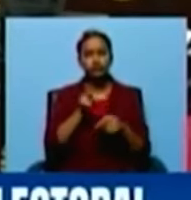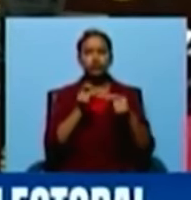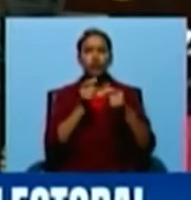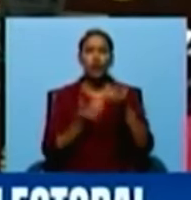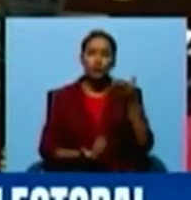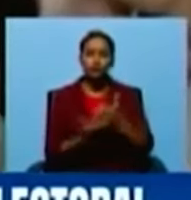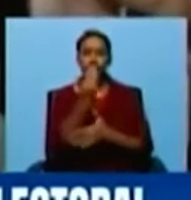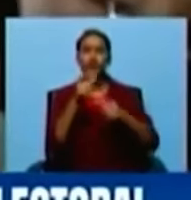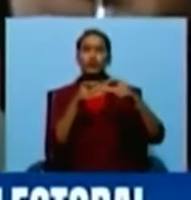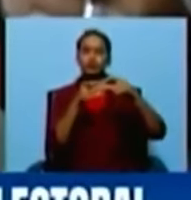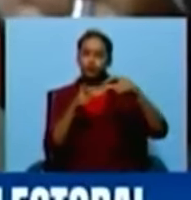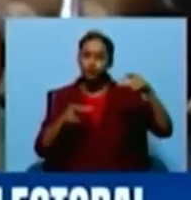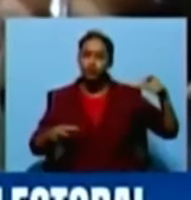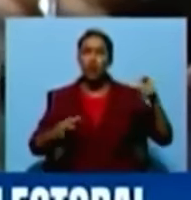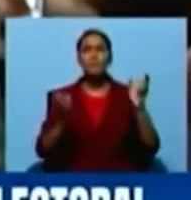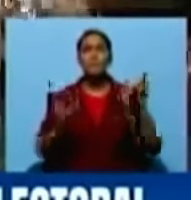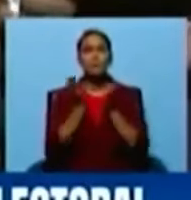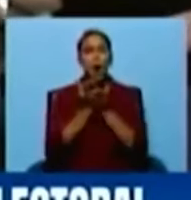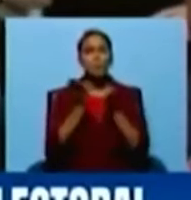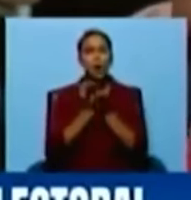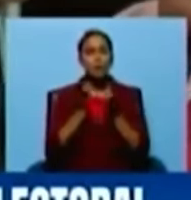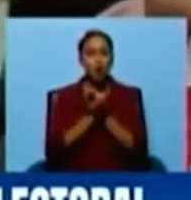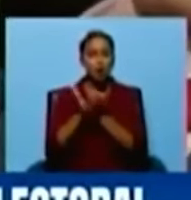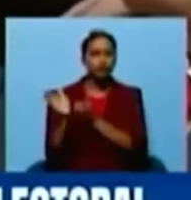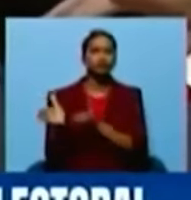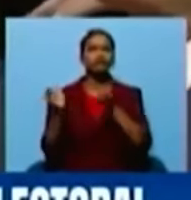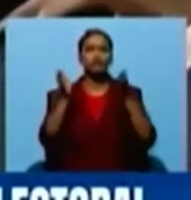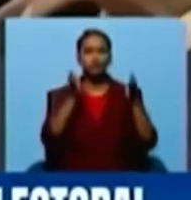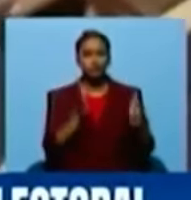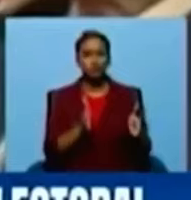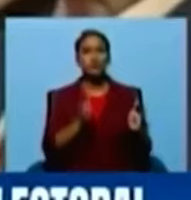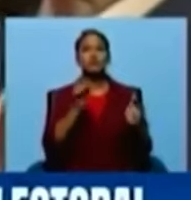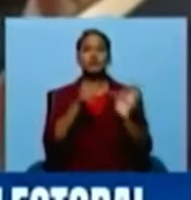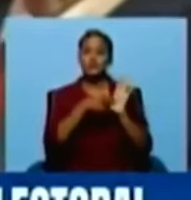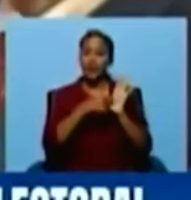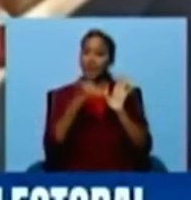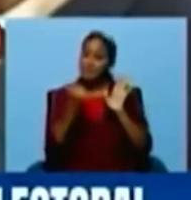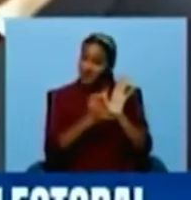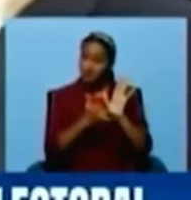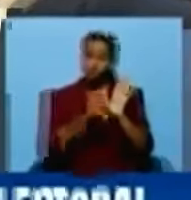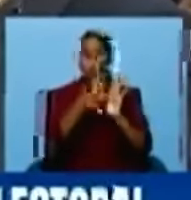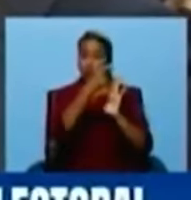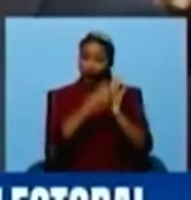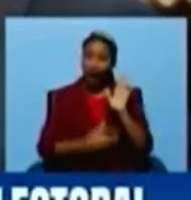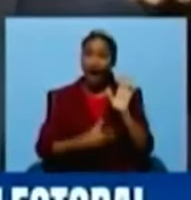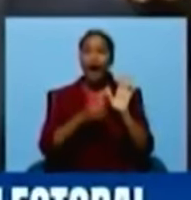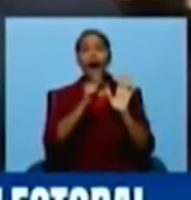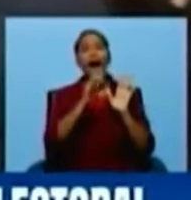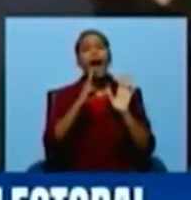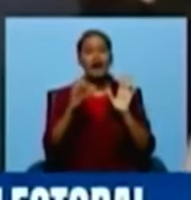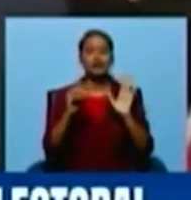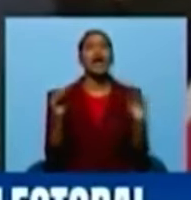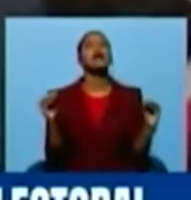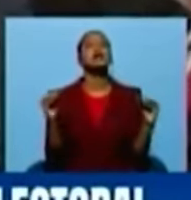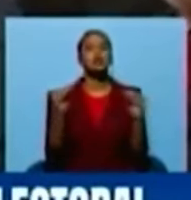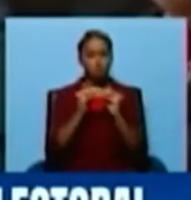proceso electoral. Y asimismo, estas actas mantienen plena coincidencia con